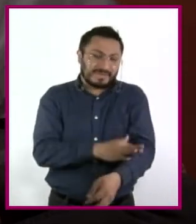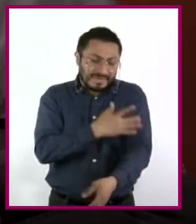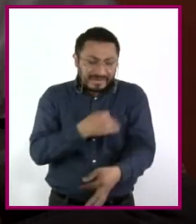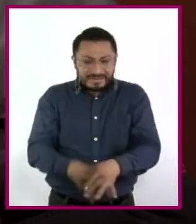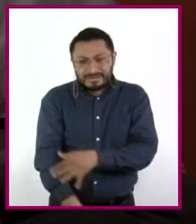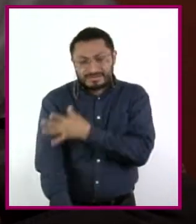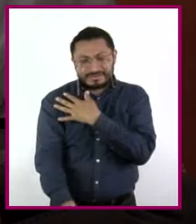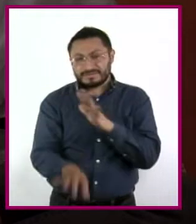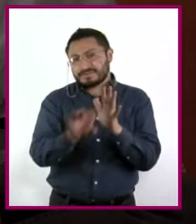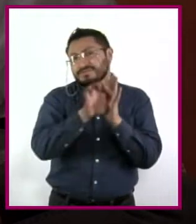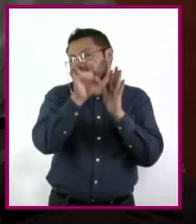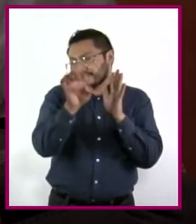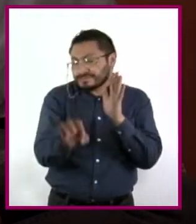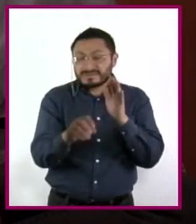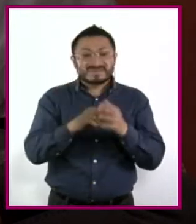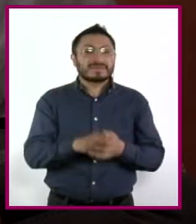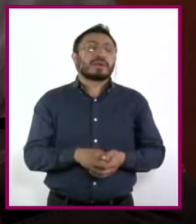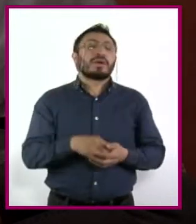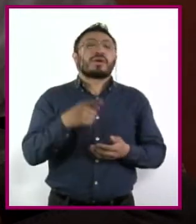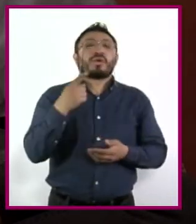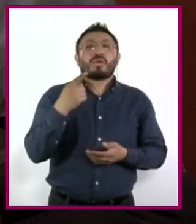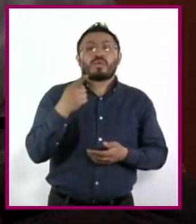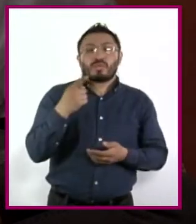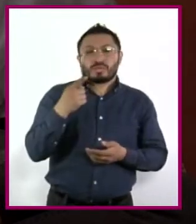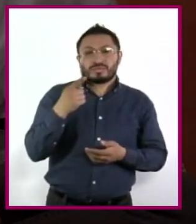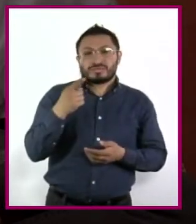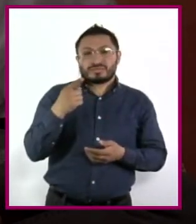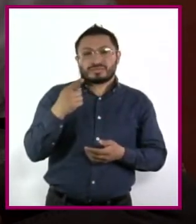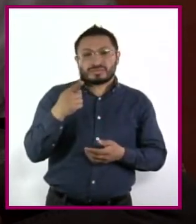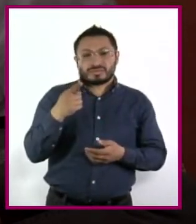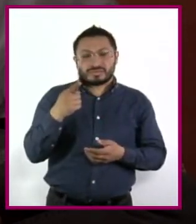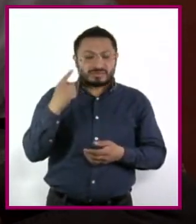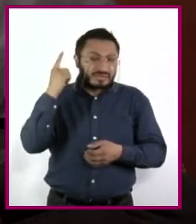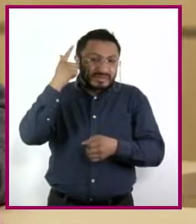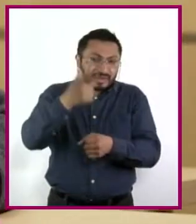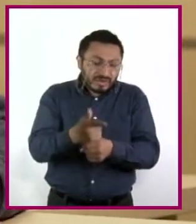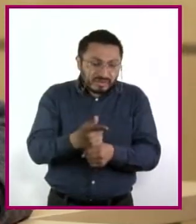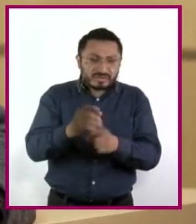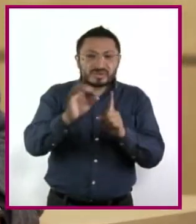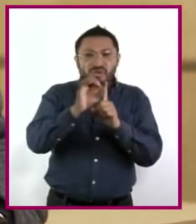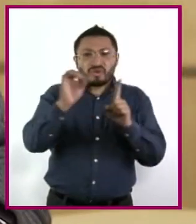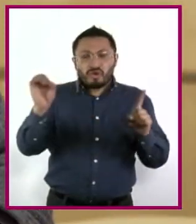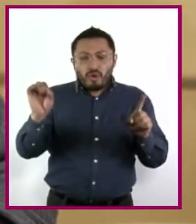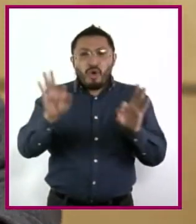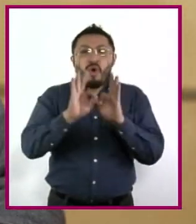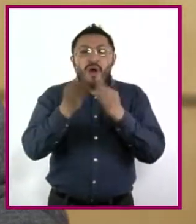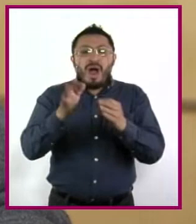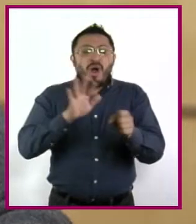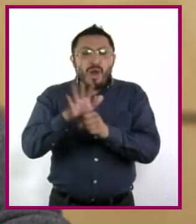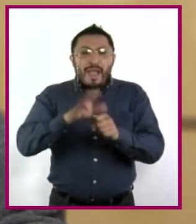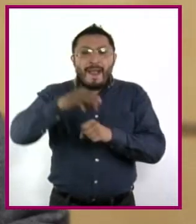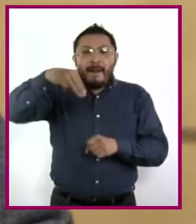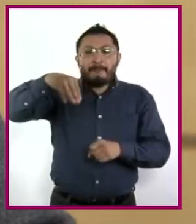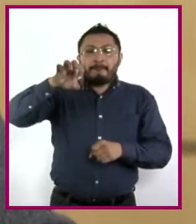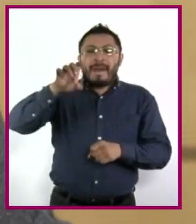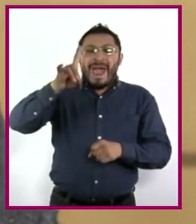efectivos que se ha encontrado para producir este tipo de cambios es la meditación. El Dr. Richard Davidson,